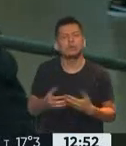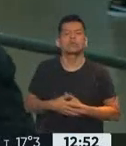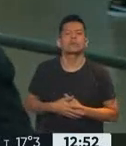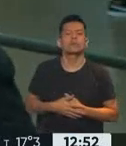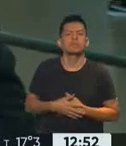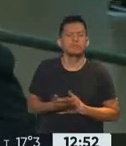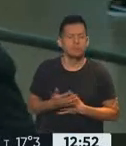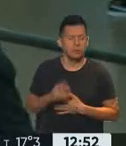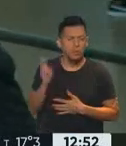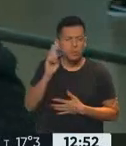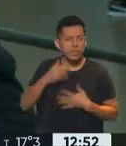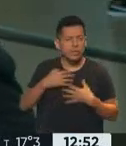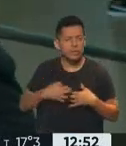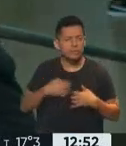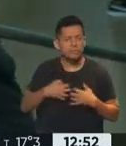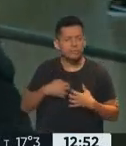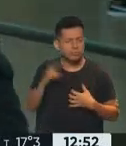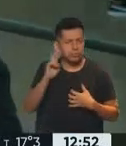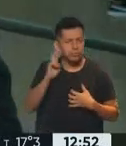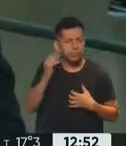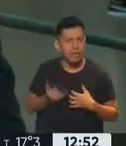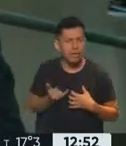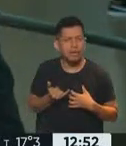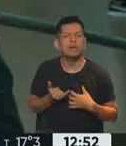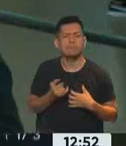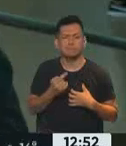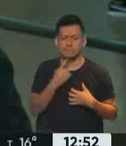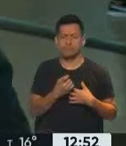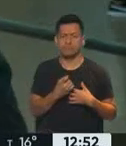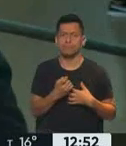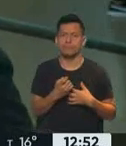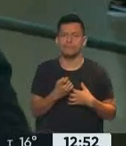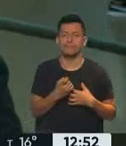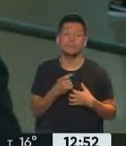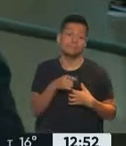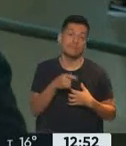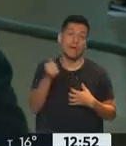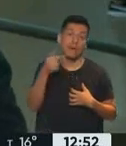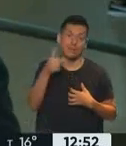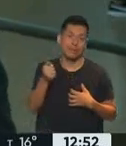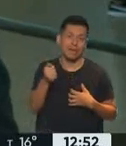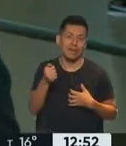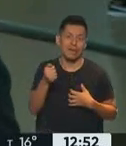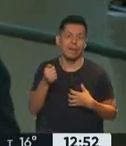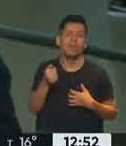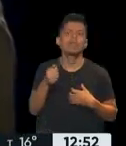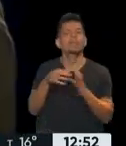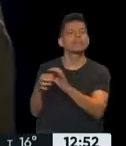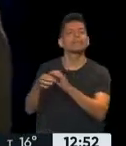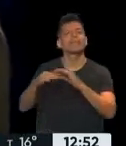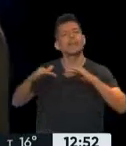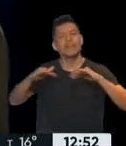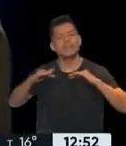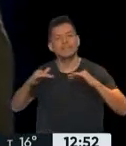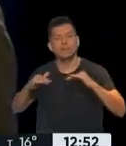silbidos, ronquidos en el pecho, que el individuo lo refiere. Hay asma relacionada con el ejercicio. Hay